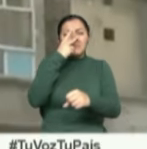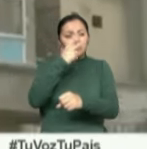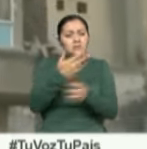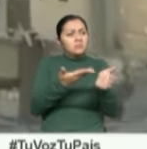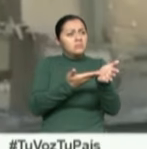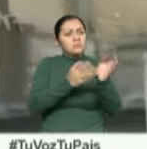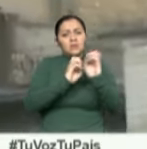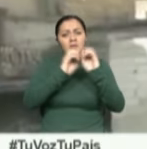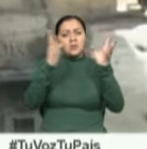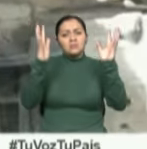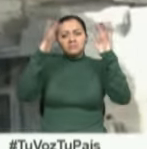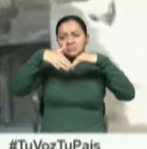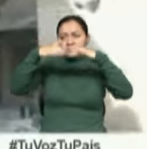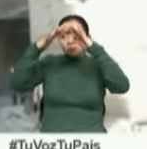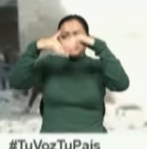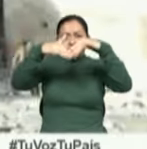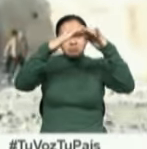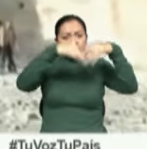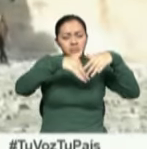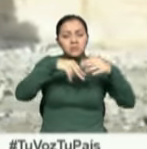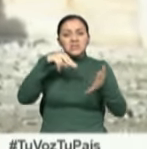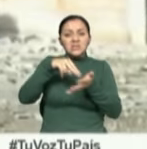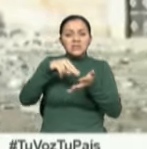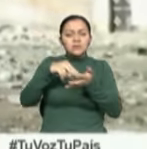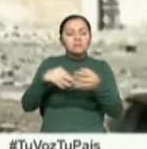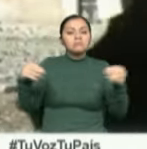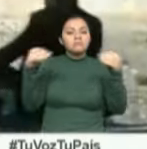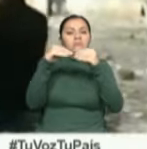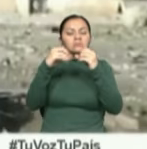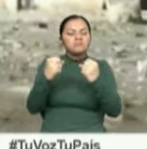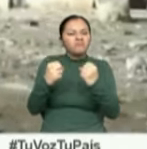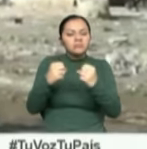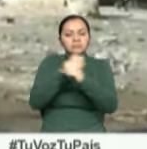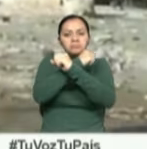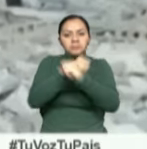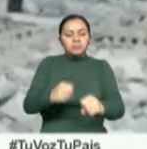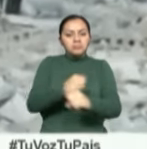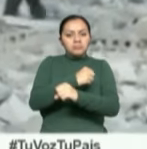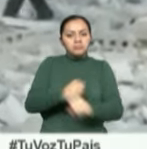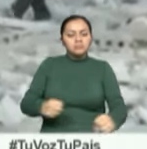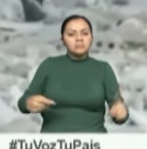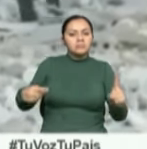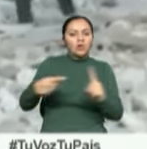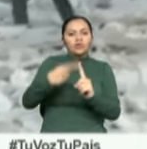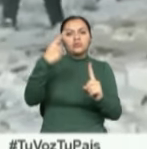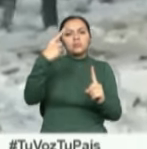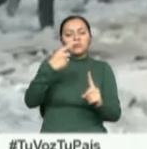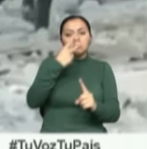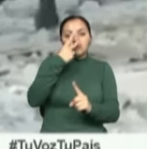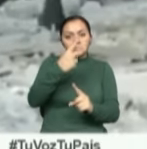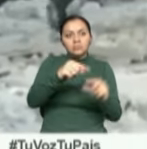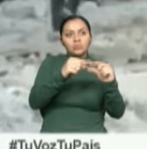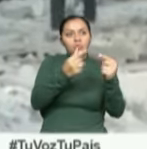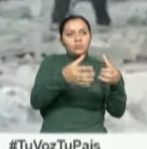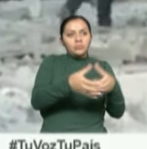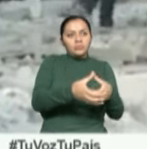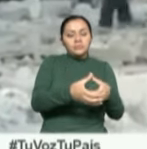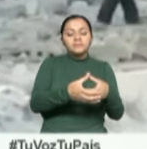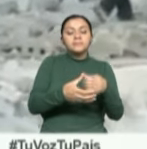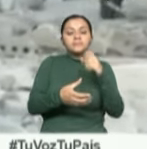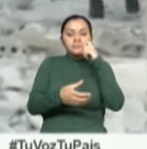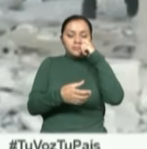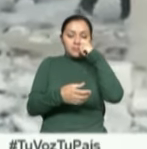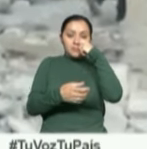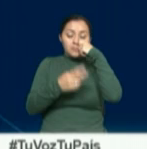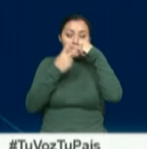estas imágenes de Idlib, el régimen sirio ha aumentado sus bombardeos aéreos y de artillería contra yihadistas y rebeldes. En la